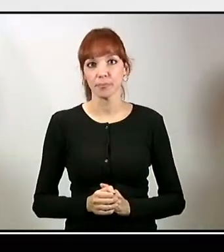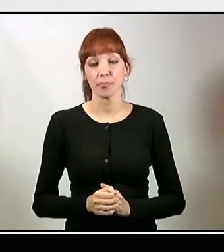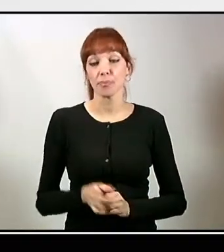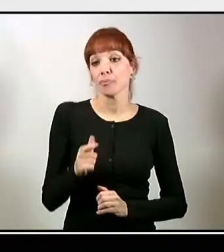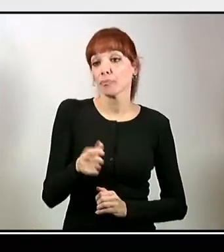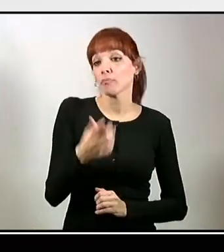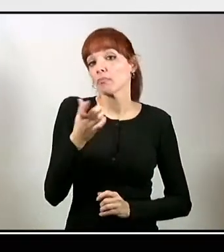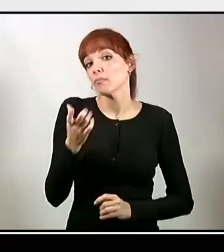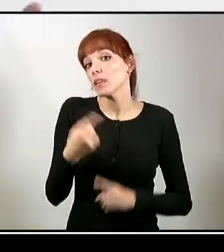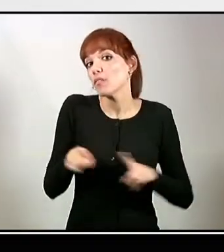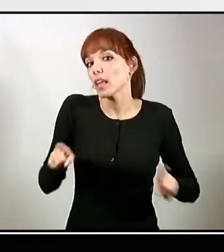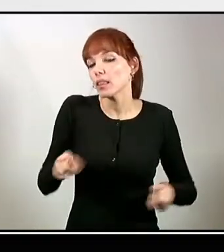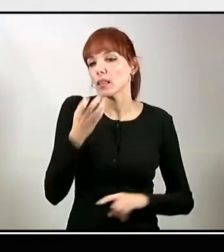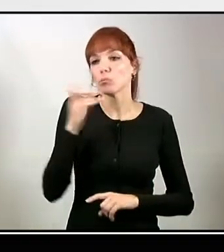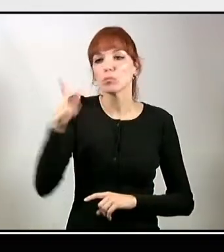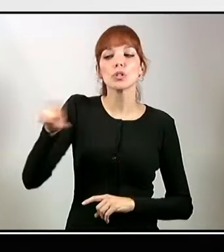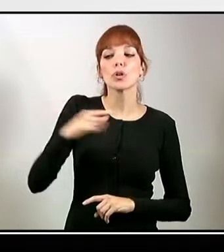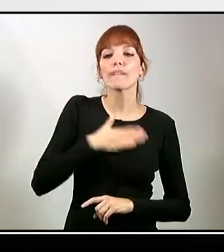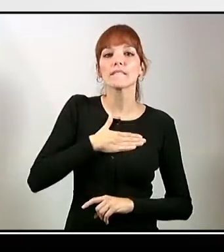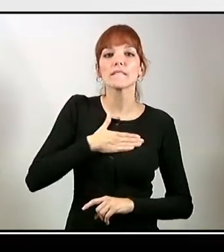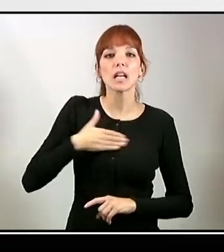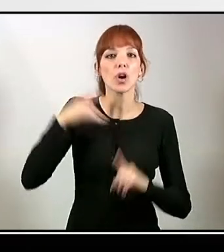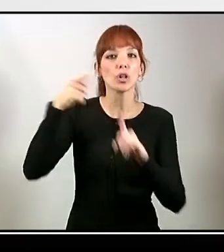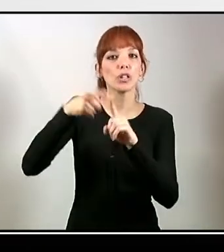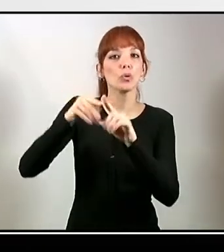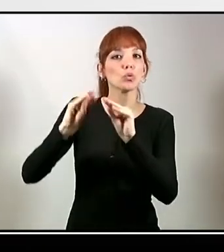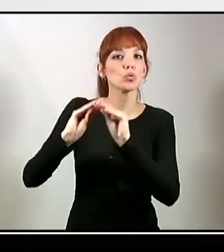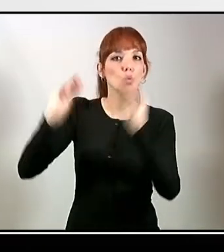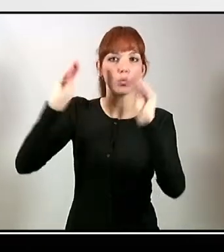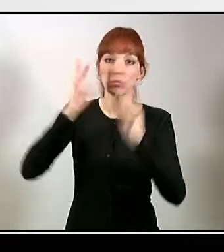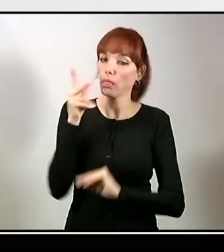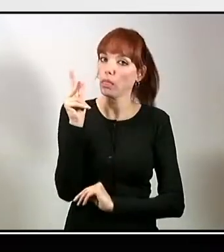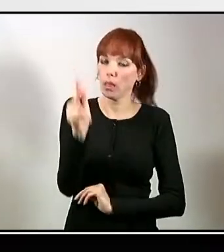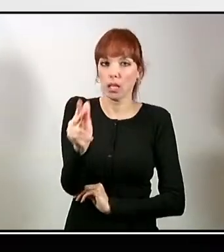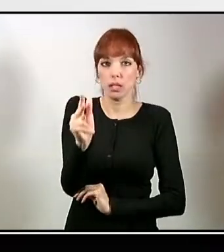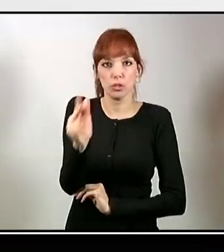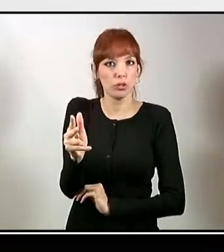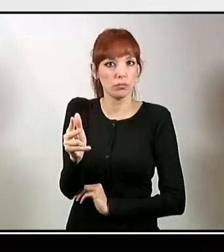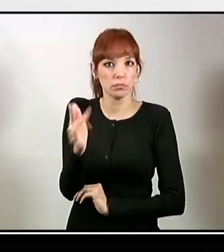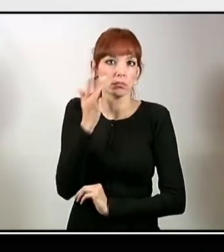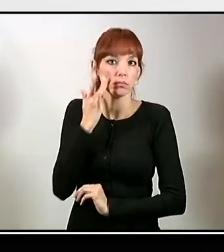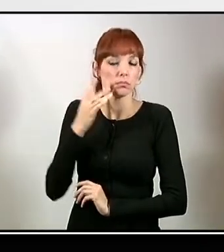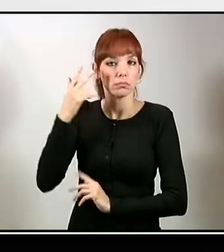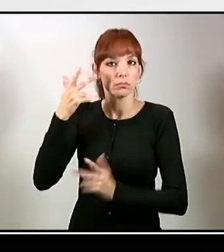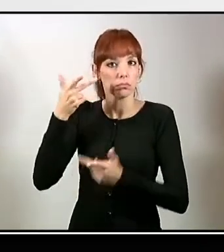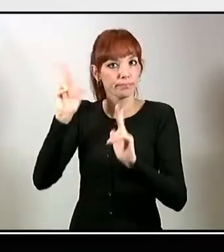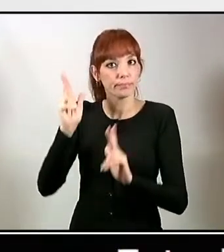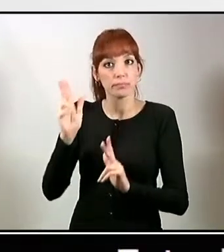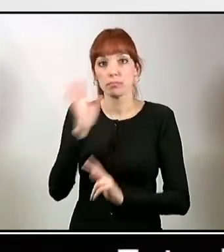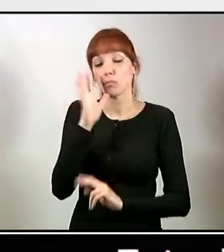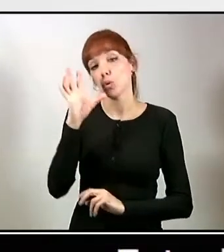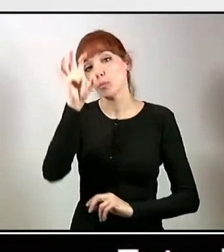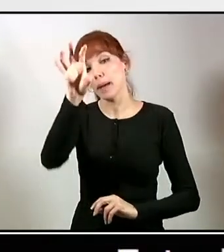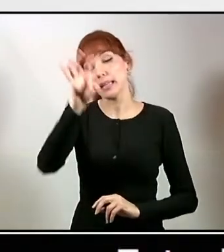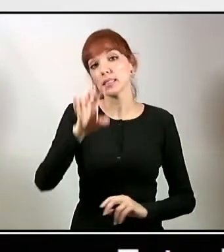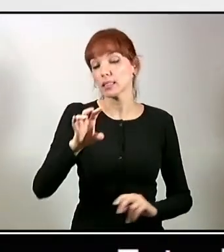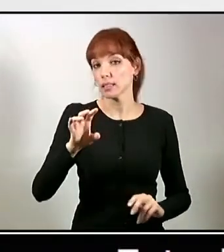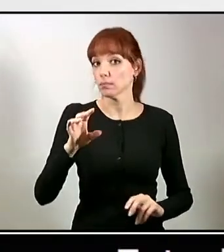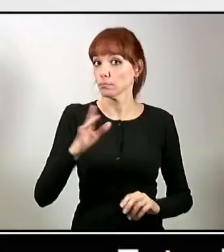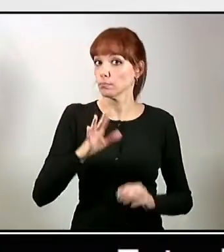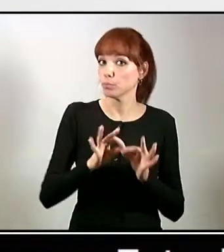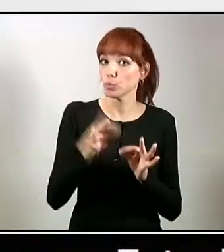lo que quiera o lo que pretenda hacer, porque el Estado de Derecho así lo dicta, y vivimos en un país afortunadamente con un Estado de